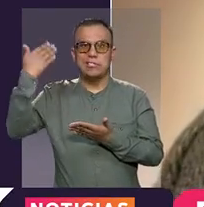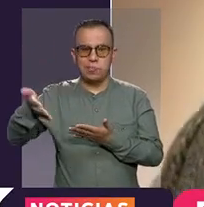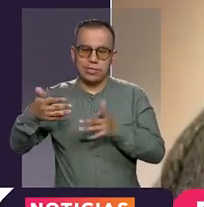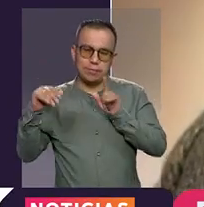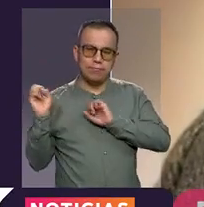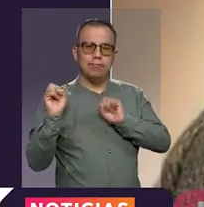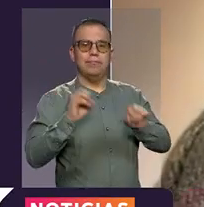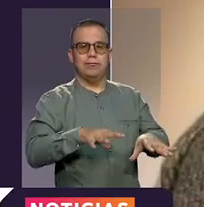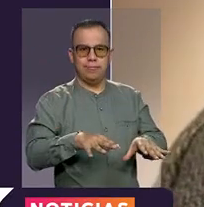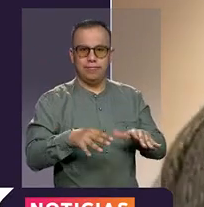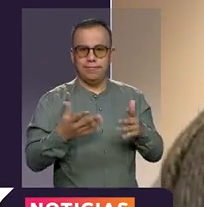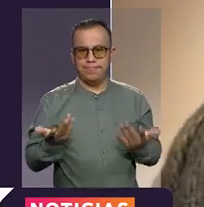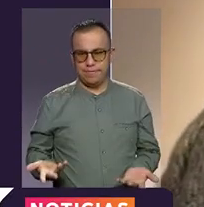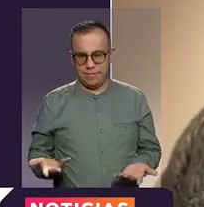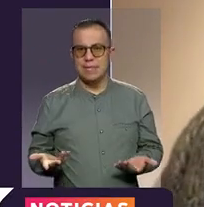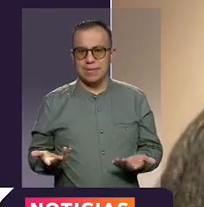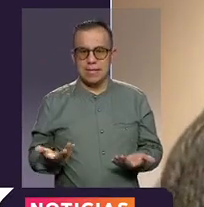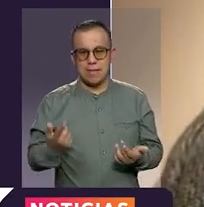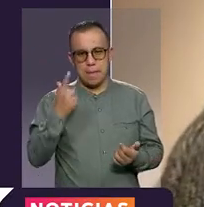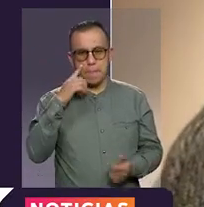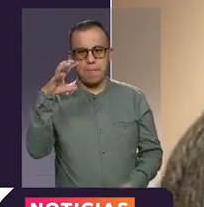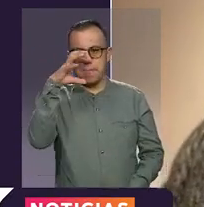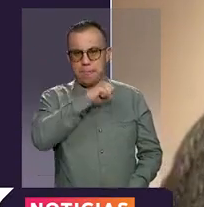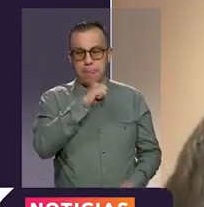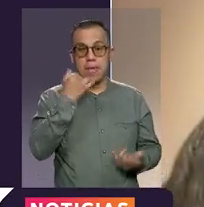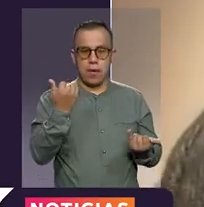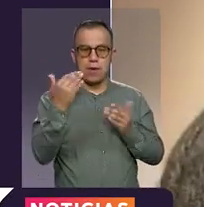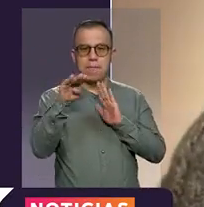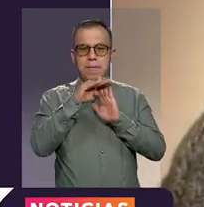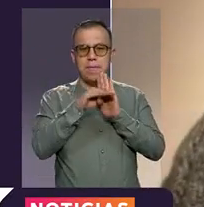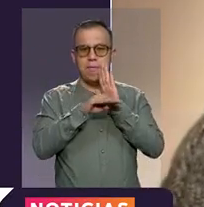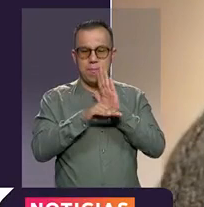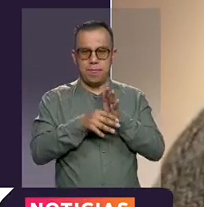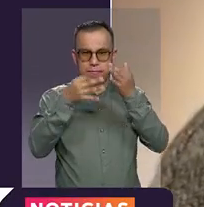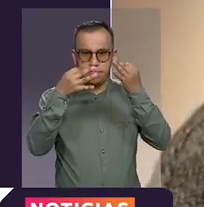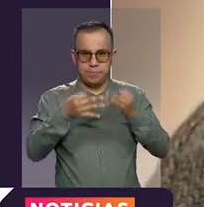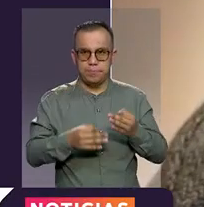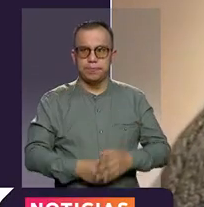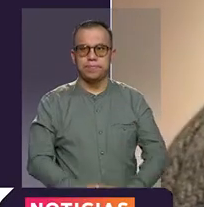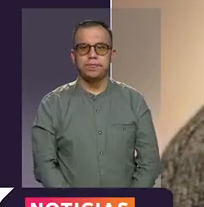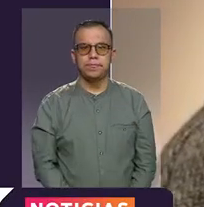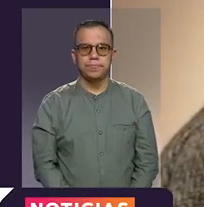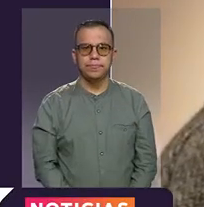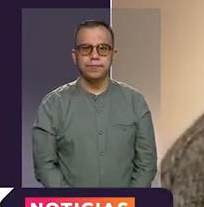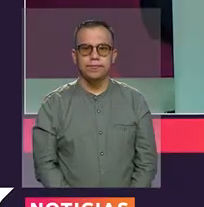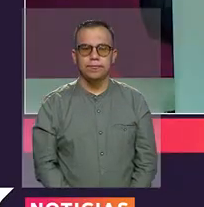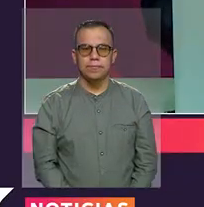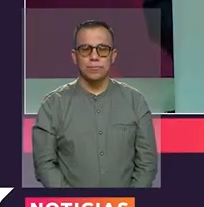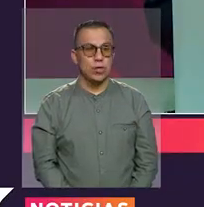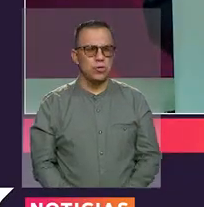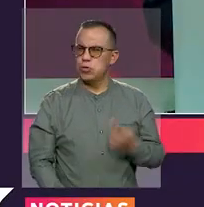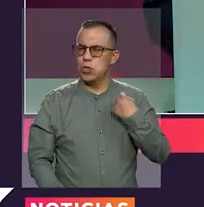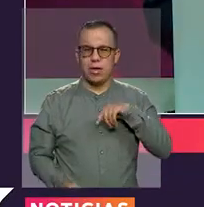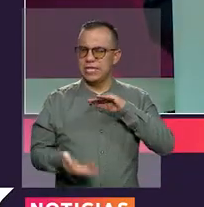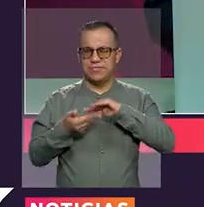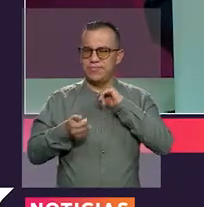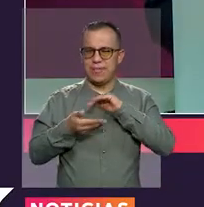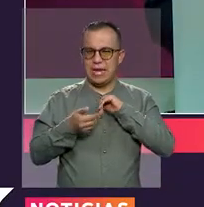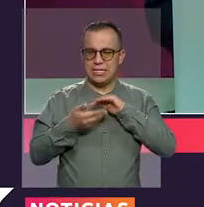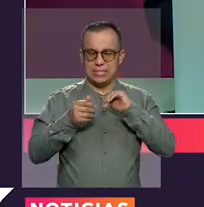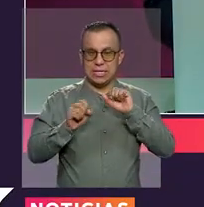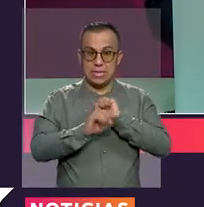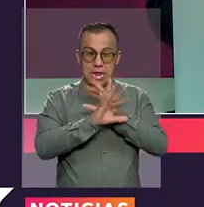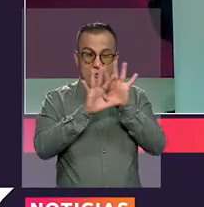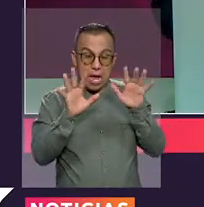agua, por las características que le digo se establecen en la necropsia. Es decir, no es tan fácil que se pueda